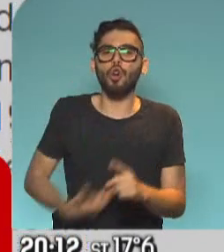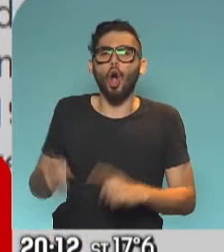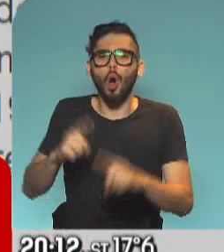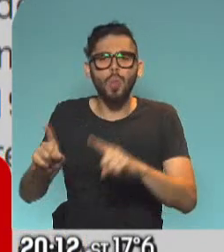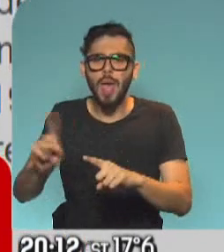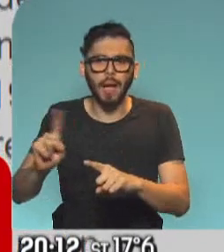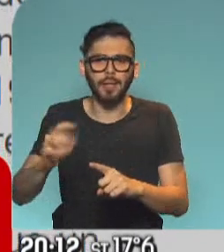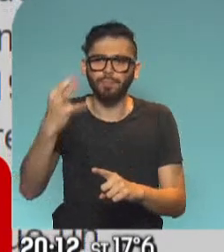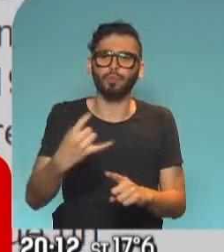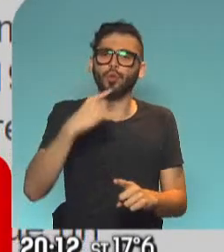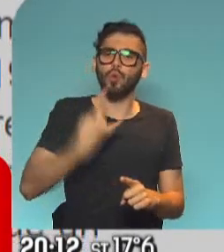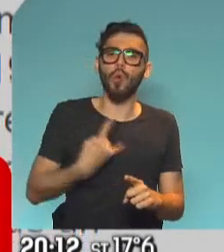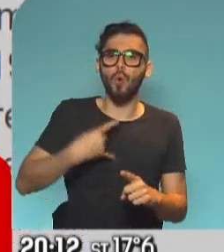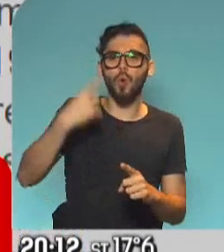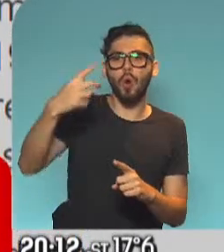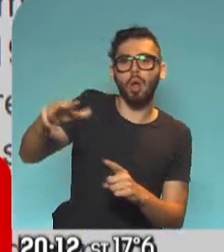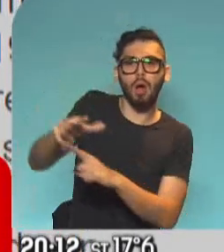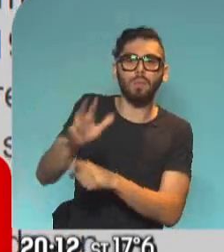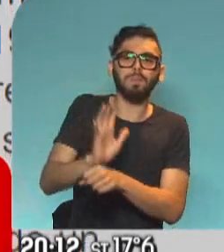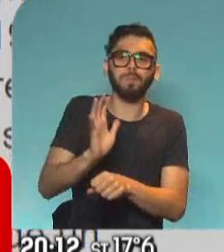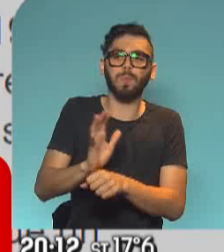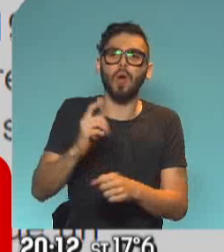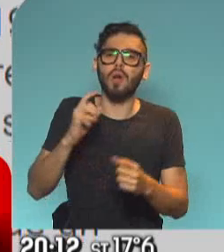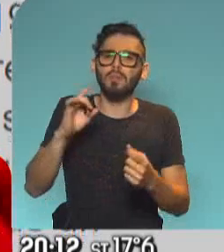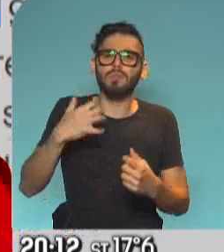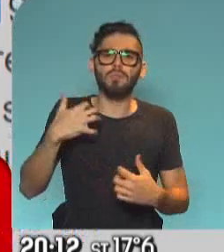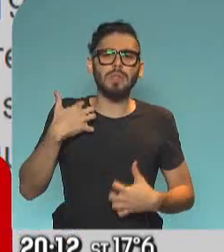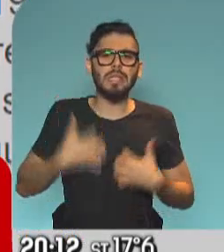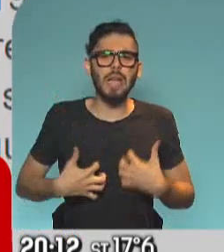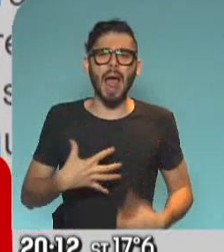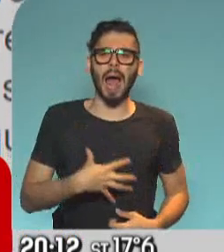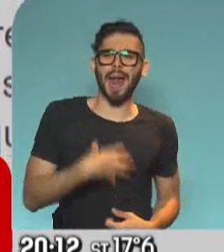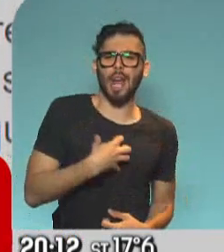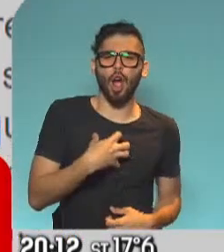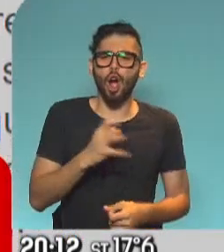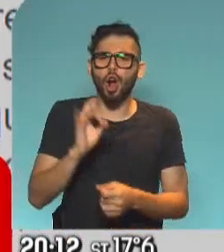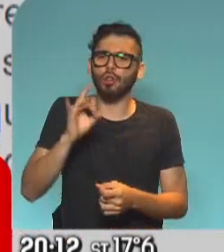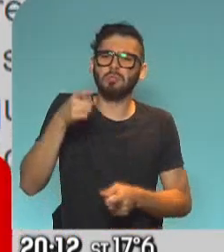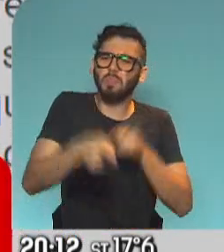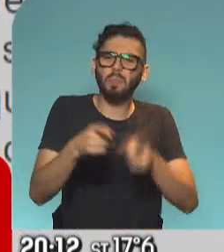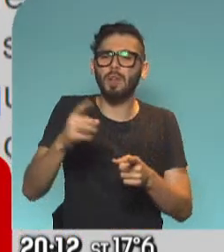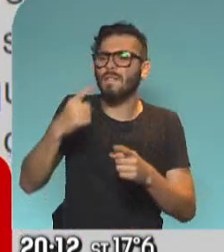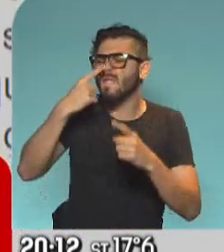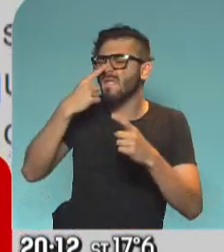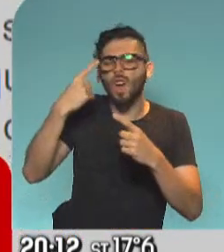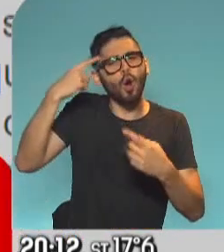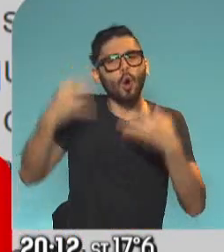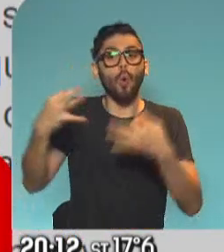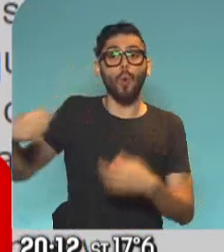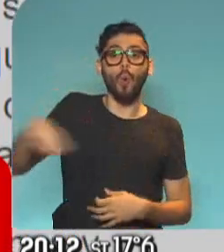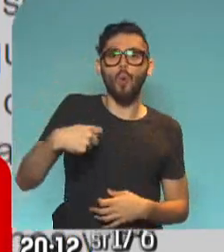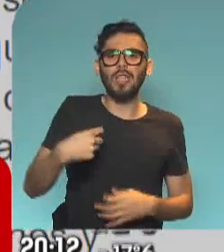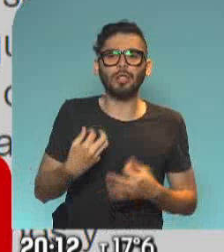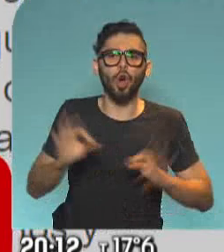vengativa, que solo quiere solucionar sus problemas judiciales. Lo que hace Cristina es responder a esto. Dice que el